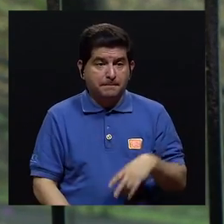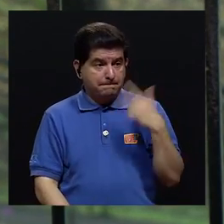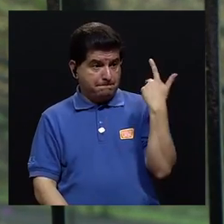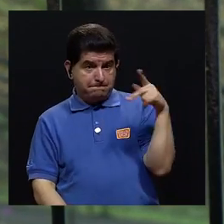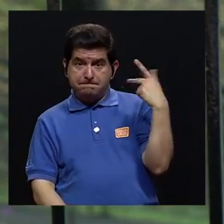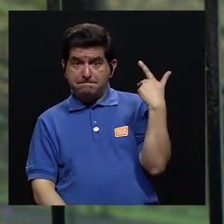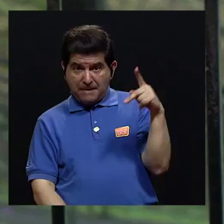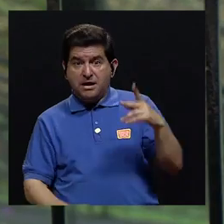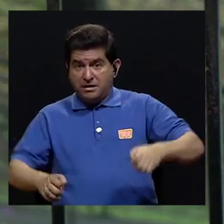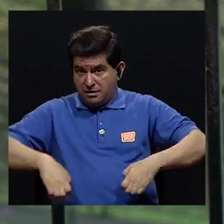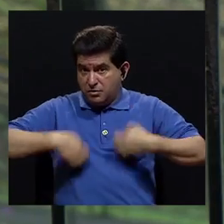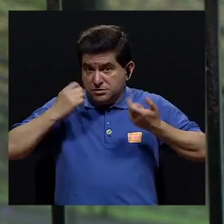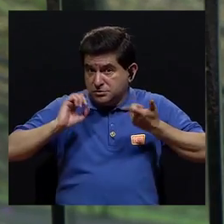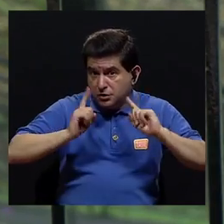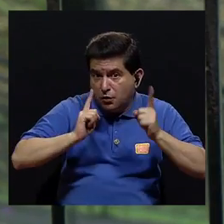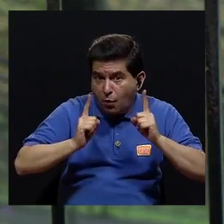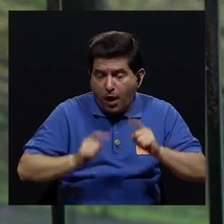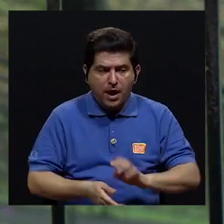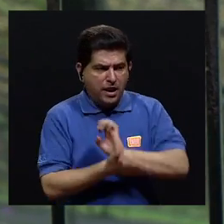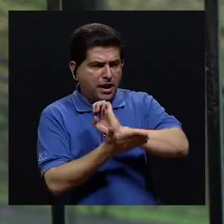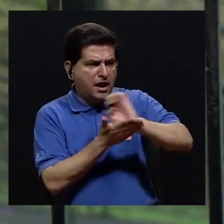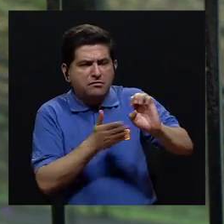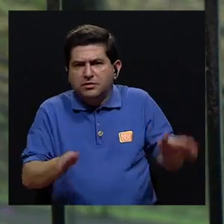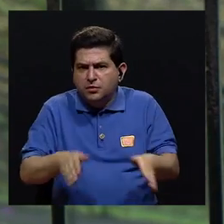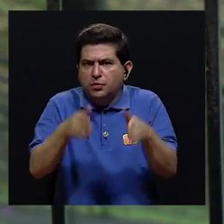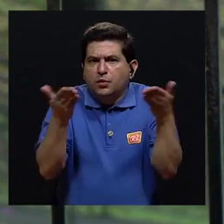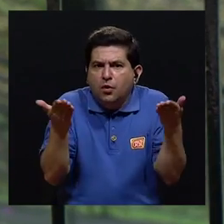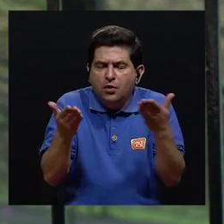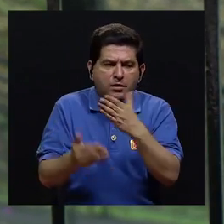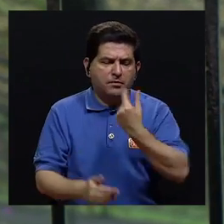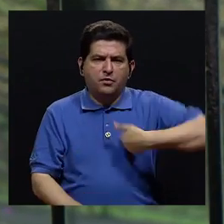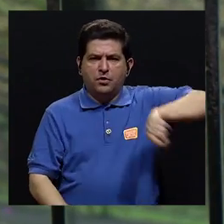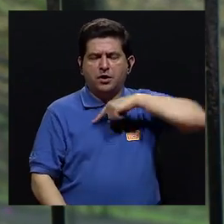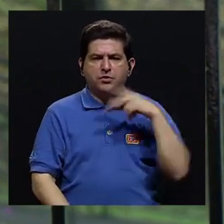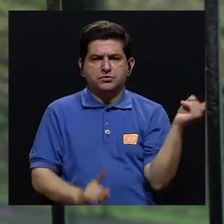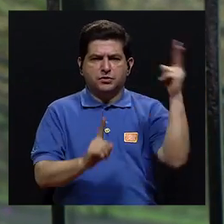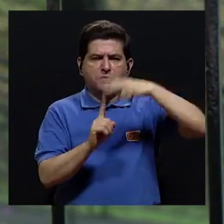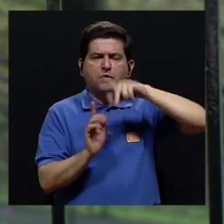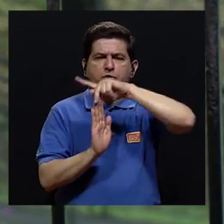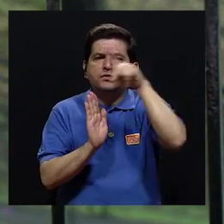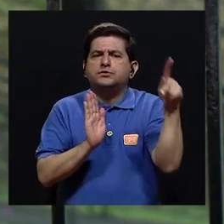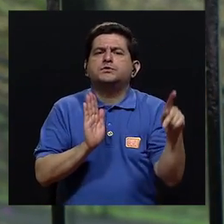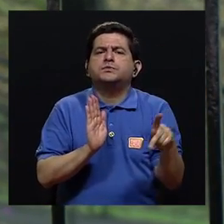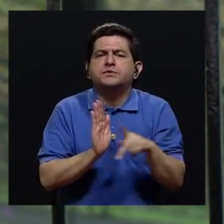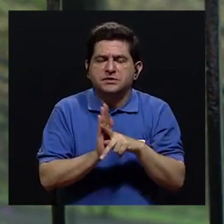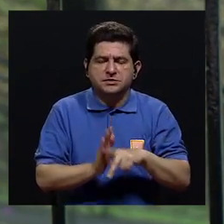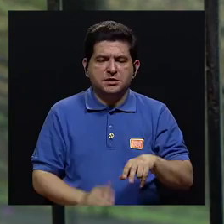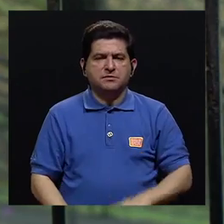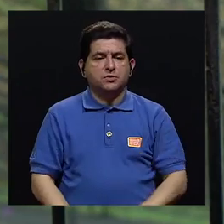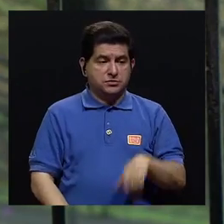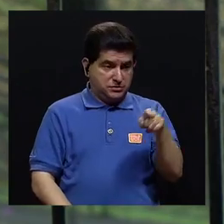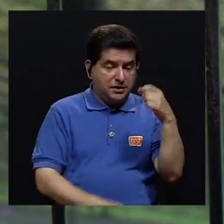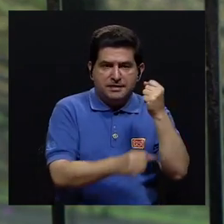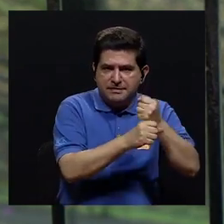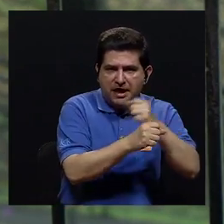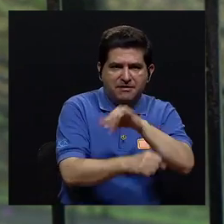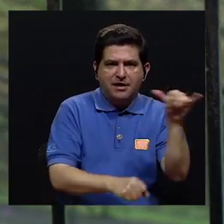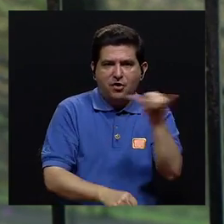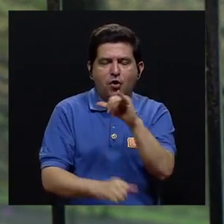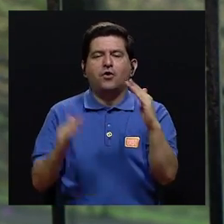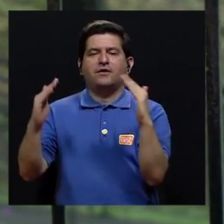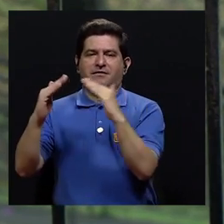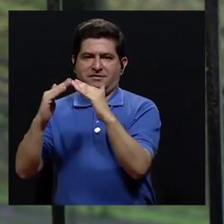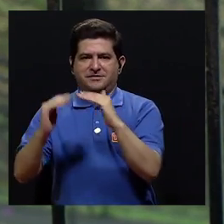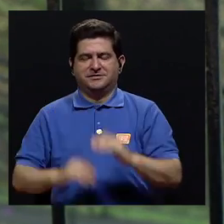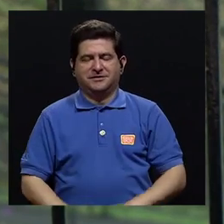¿Qué riesgos existen? ¿Cómo se previenen? ¿Y cómo podemos aplicar sus principios no solo en el trabajo, sino también